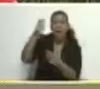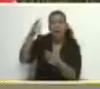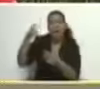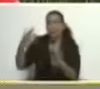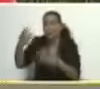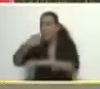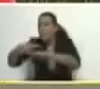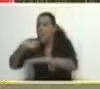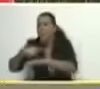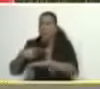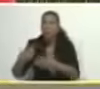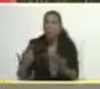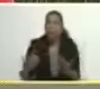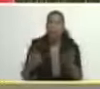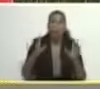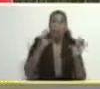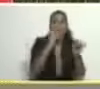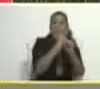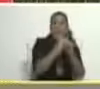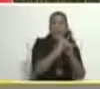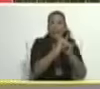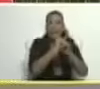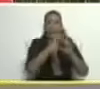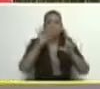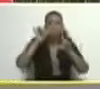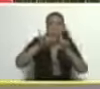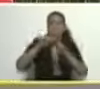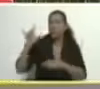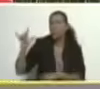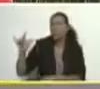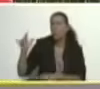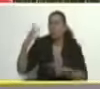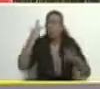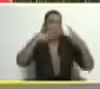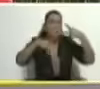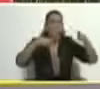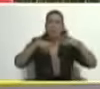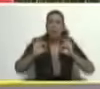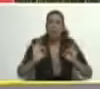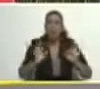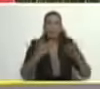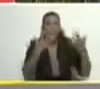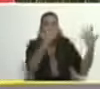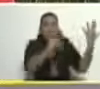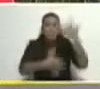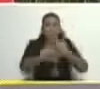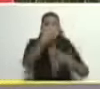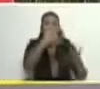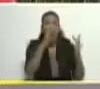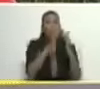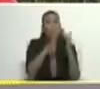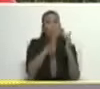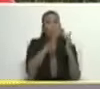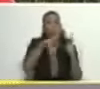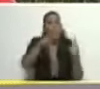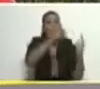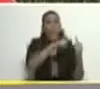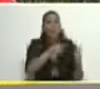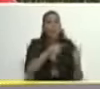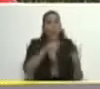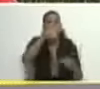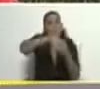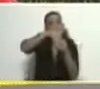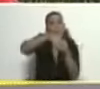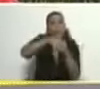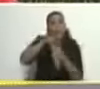o en las redes sociales quieren conectar con los votantes